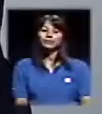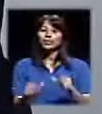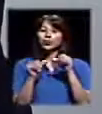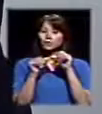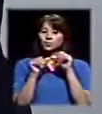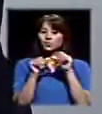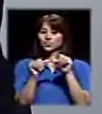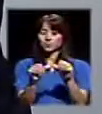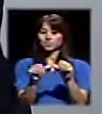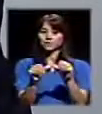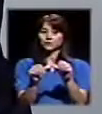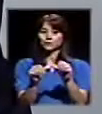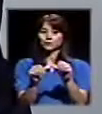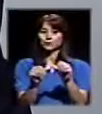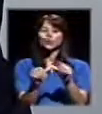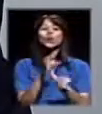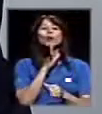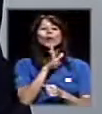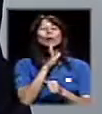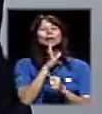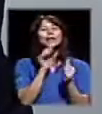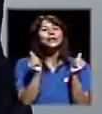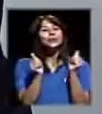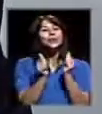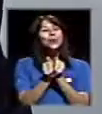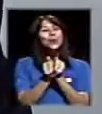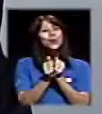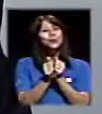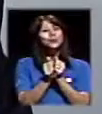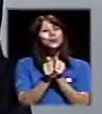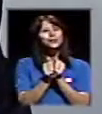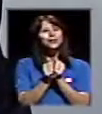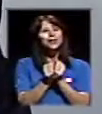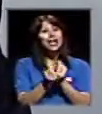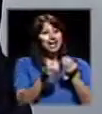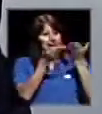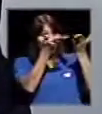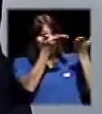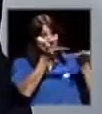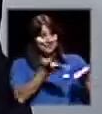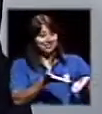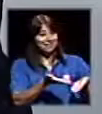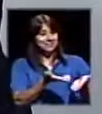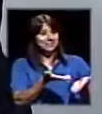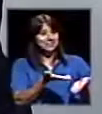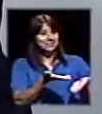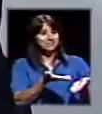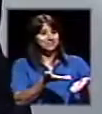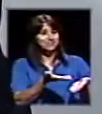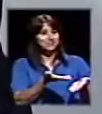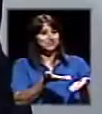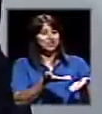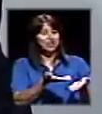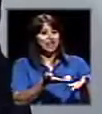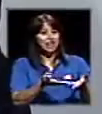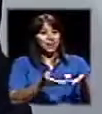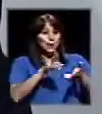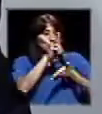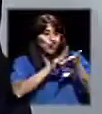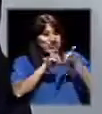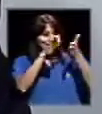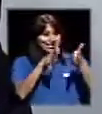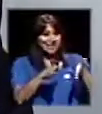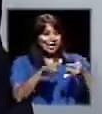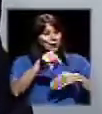Continuamos, amigas y amigos, conversando con este universitario de hoy, de ayer y